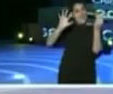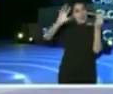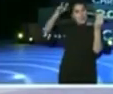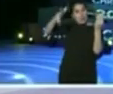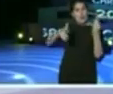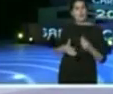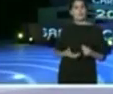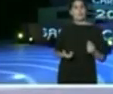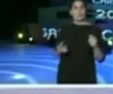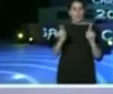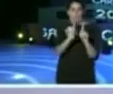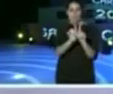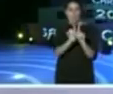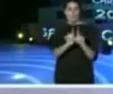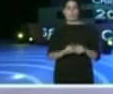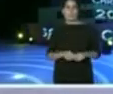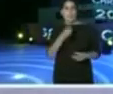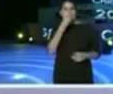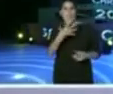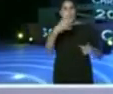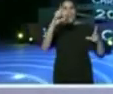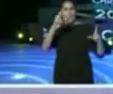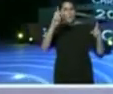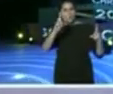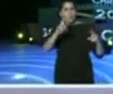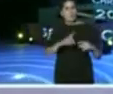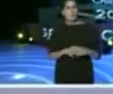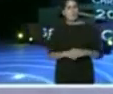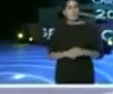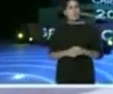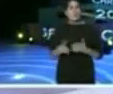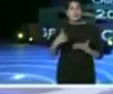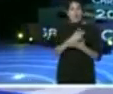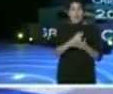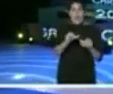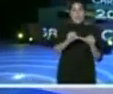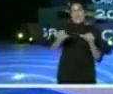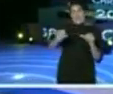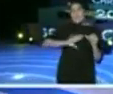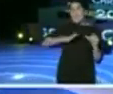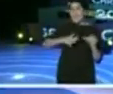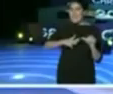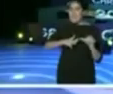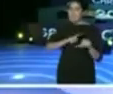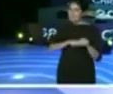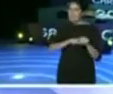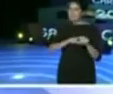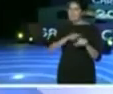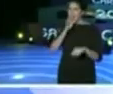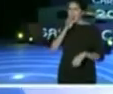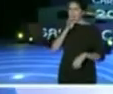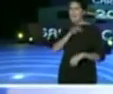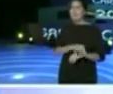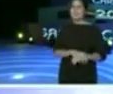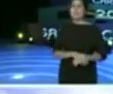posando para que tengamos una buena fotografía. Todos a partir de, supongo que mañana, todavía estamos a tiempo. ¿Seguimos? Bueno,